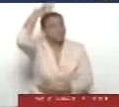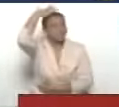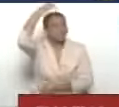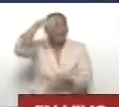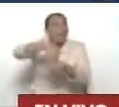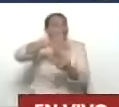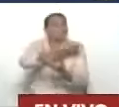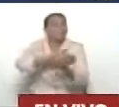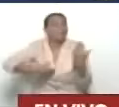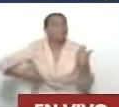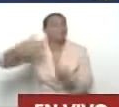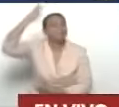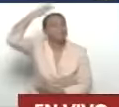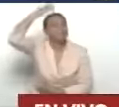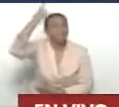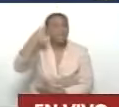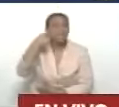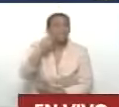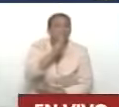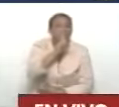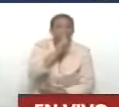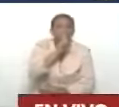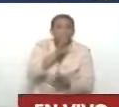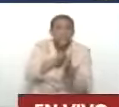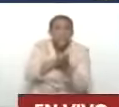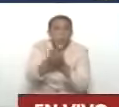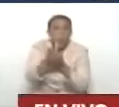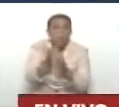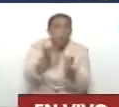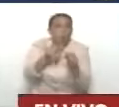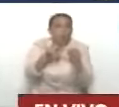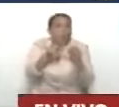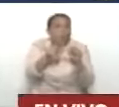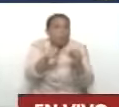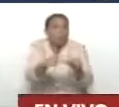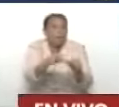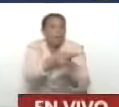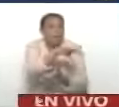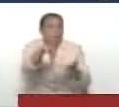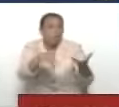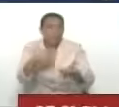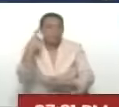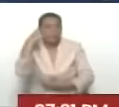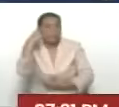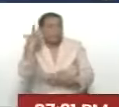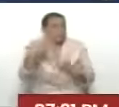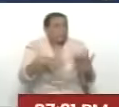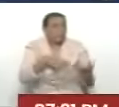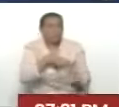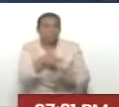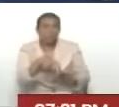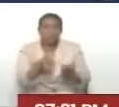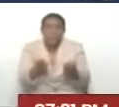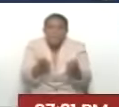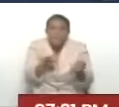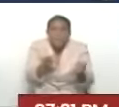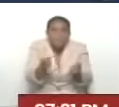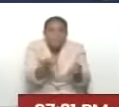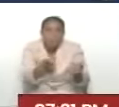elecciones, lo que han hecho es continuar otra vez, desesperados creo, en el